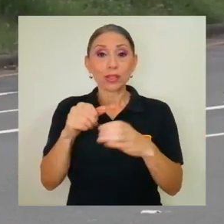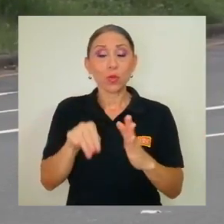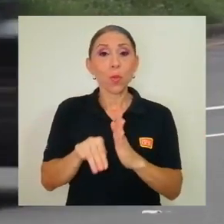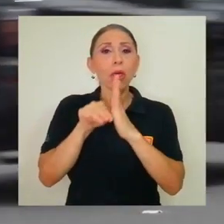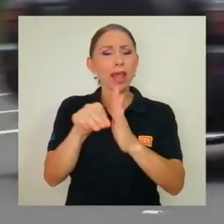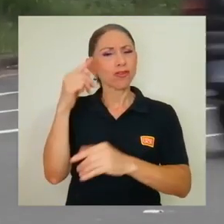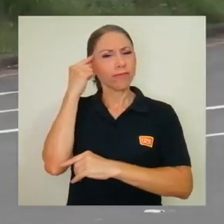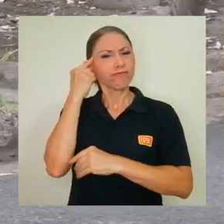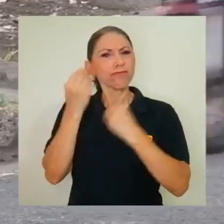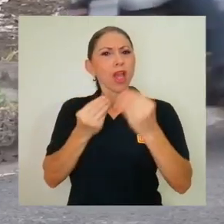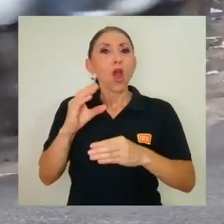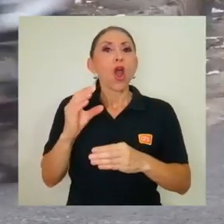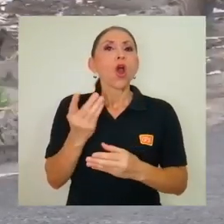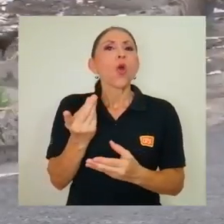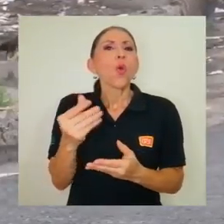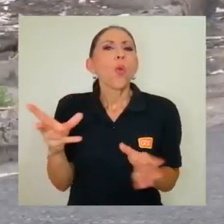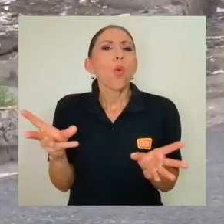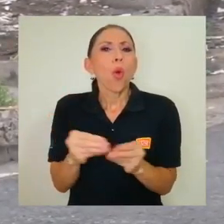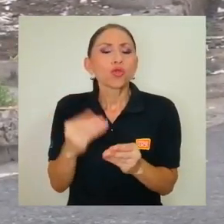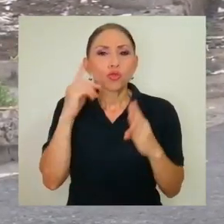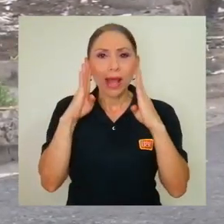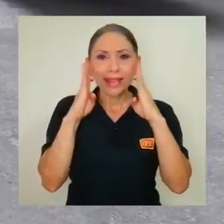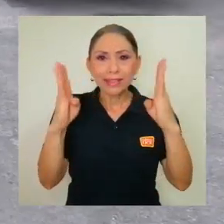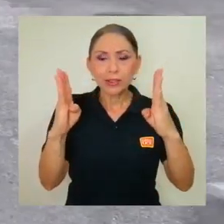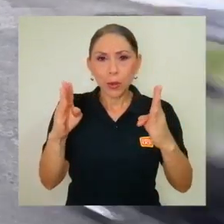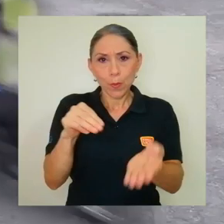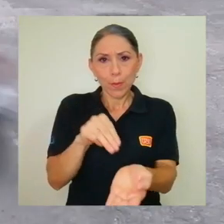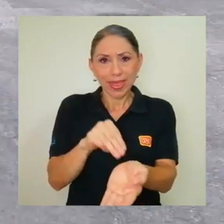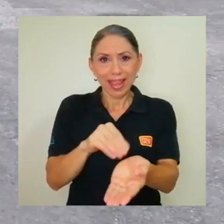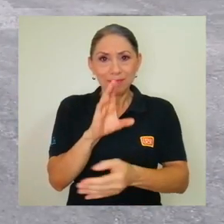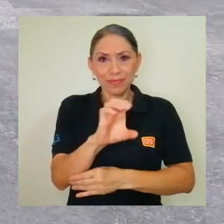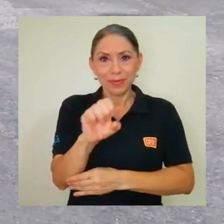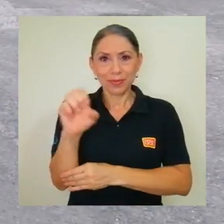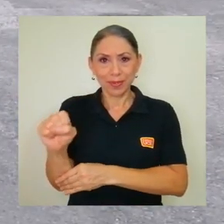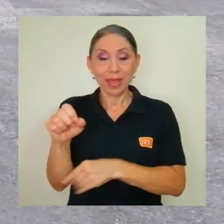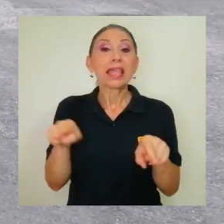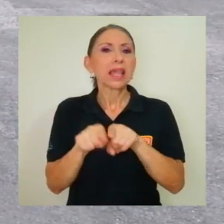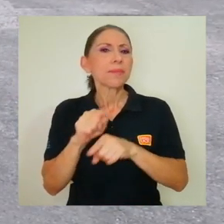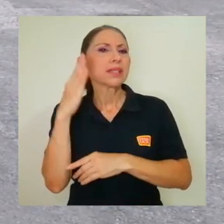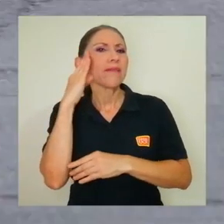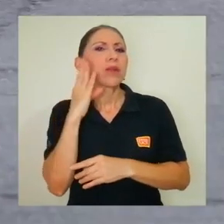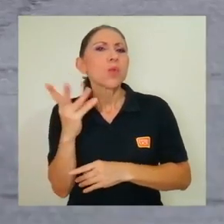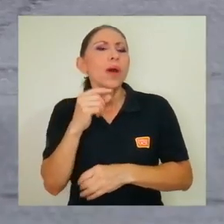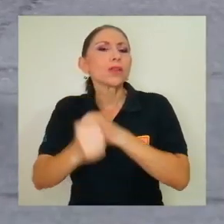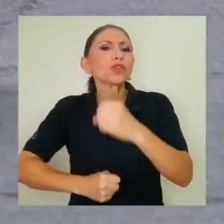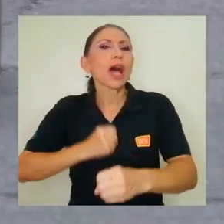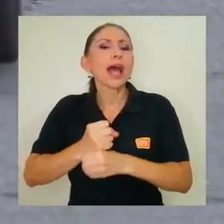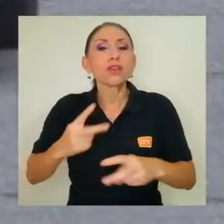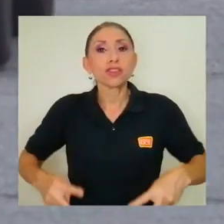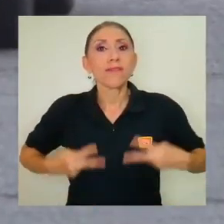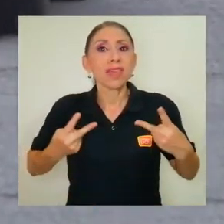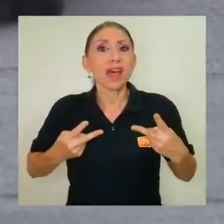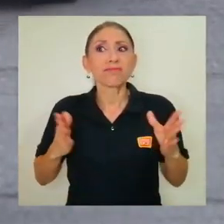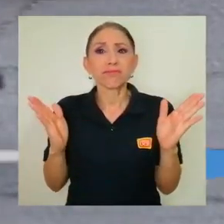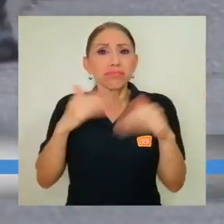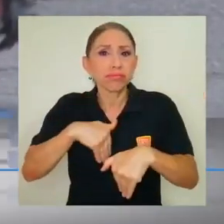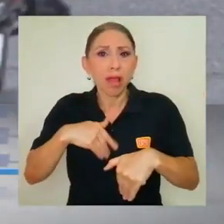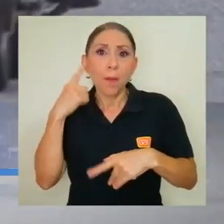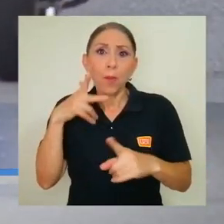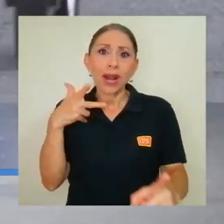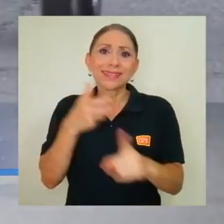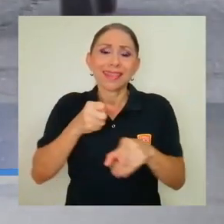modelo de estimación de los costos por atención médica en la caja costarricense del seguro social, otros sobre la estimación de los años de vida perdidos por accidentes de